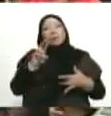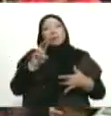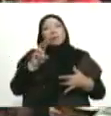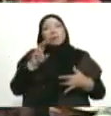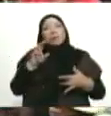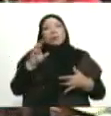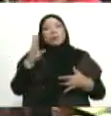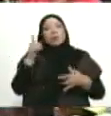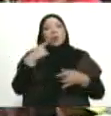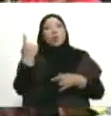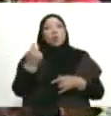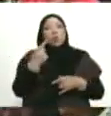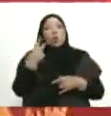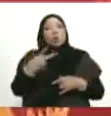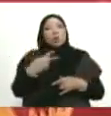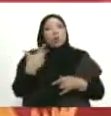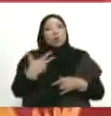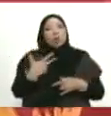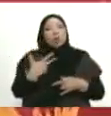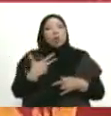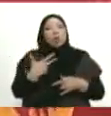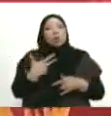llama?